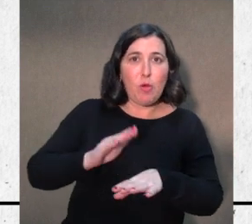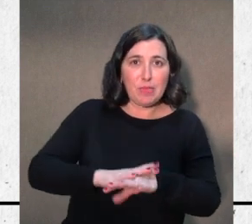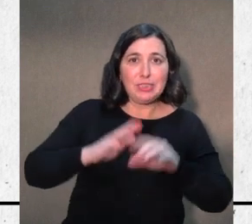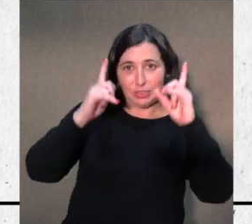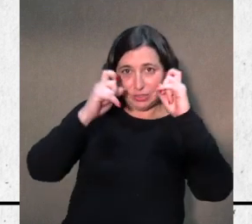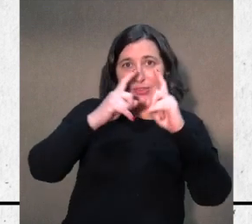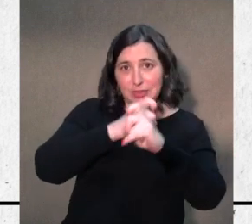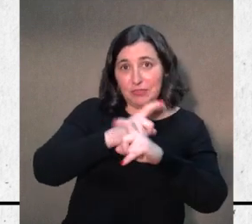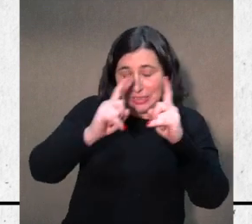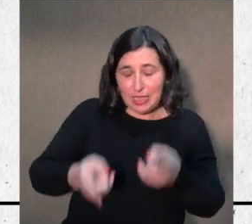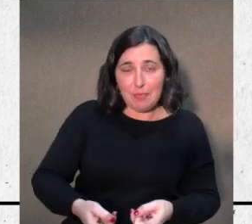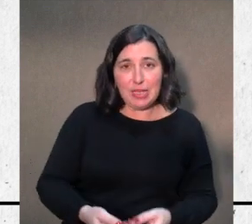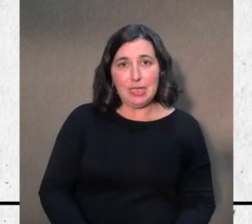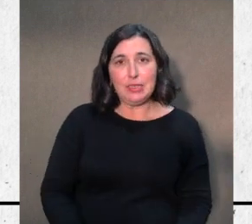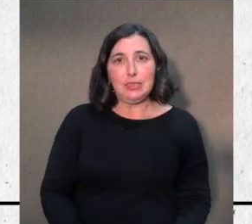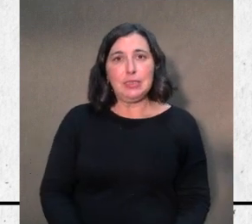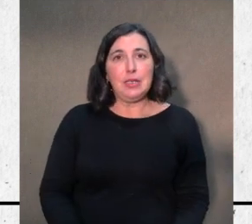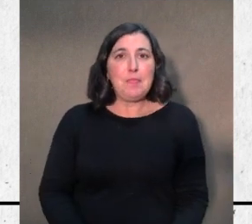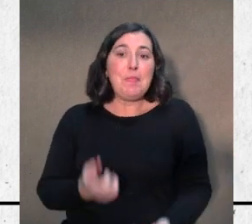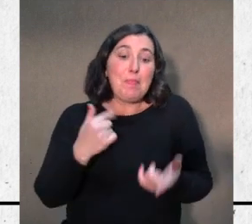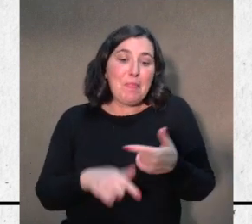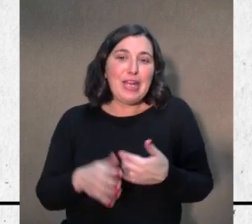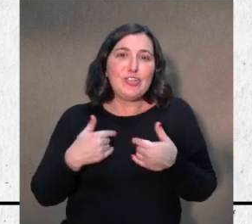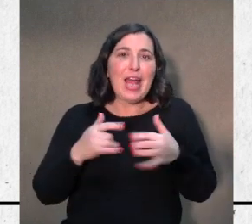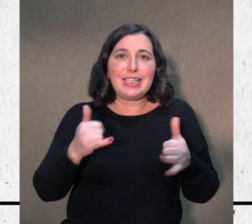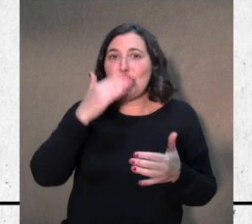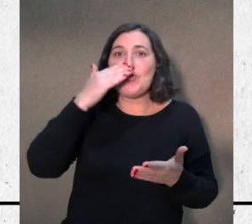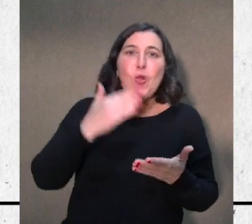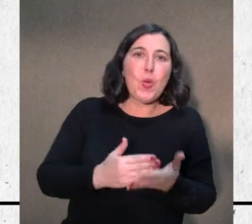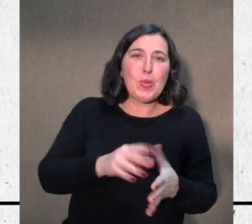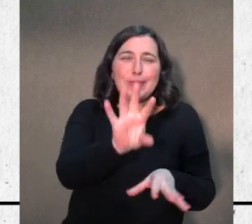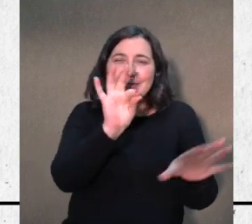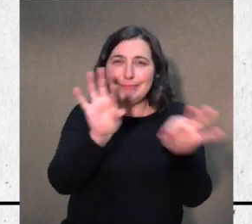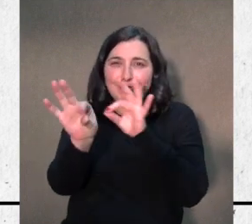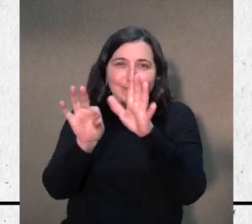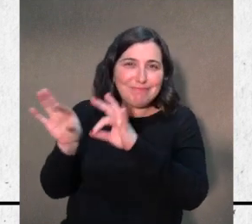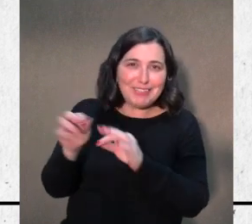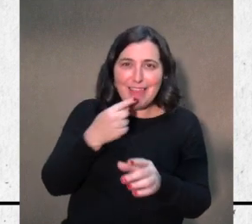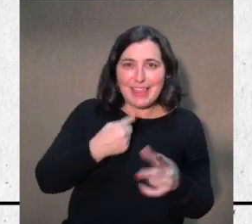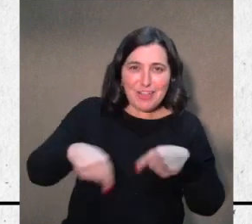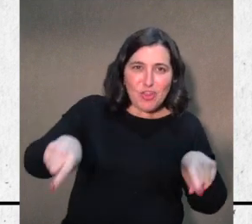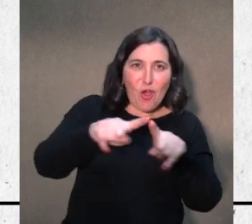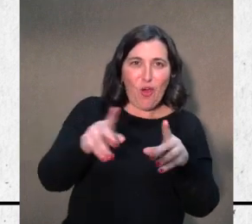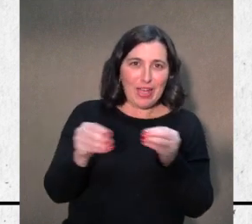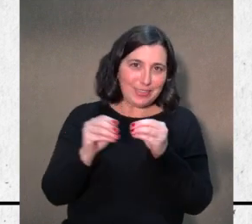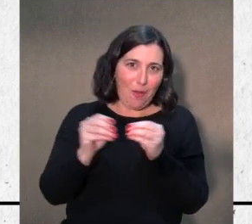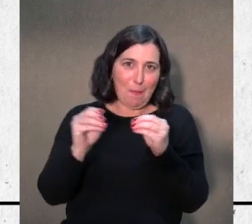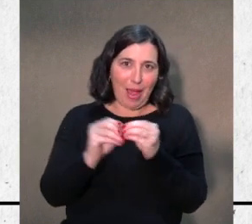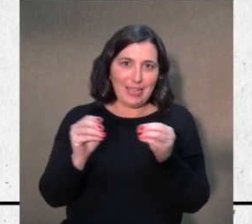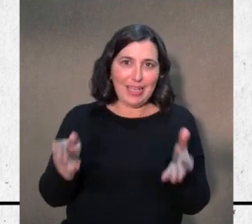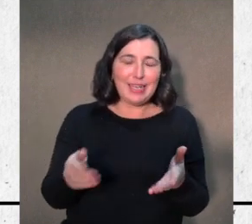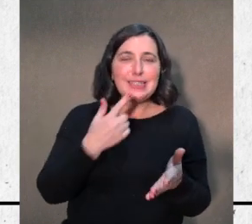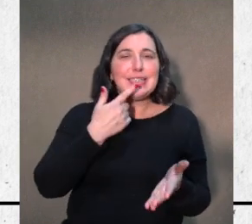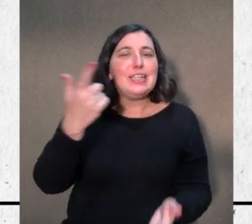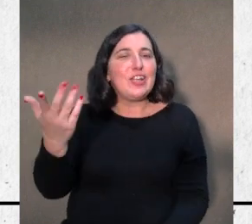tomo de todas mis compañeras. Lo que decía Virginia, de que se hace, forma parte de uno, ¿no? Forma parte